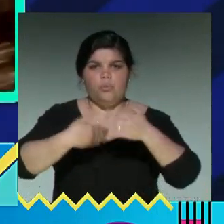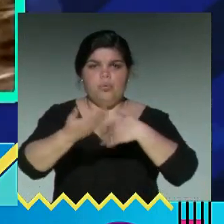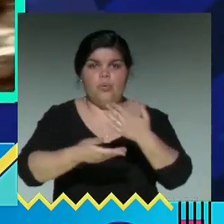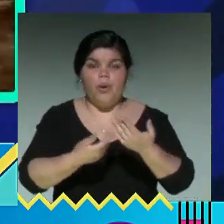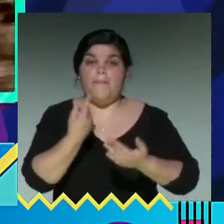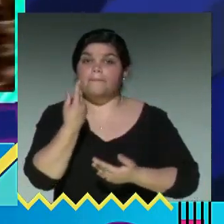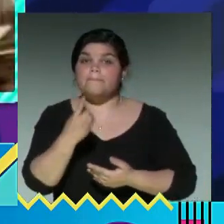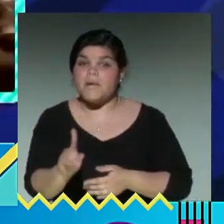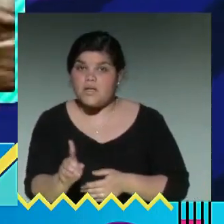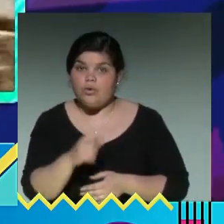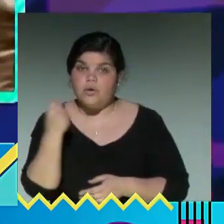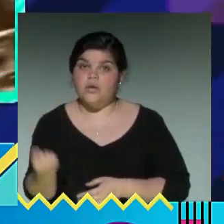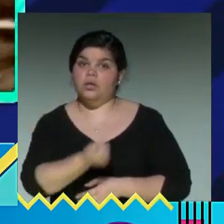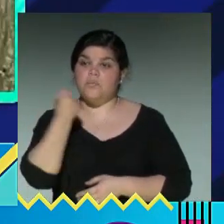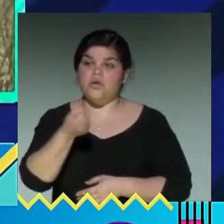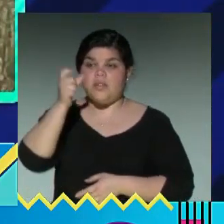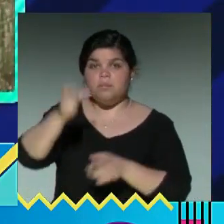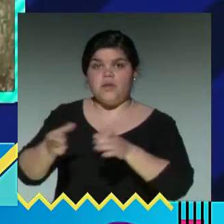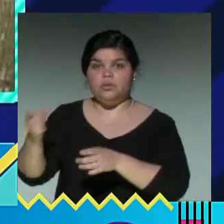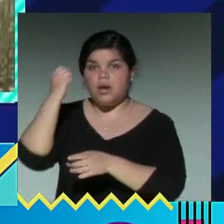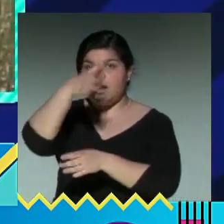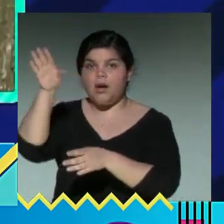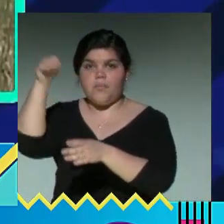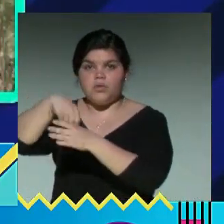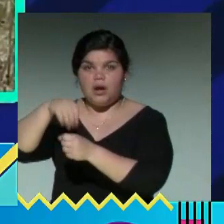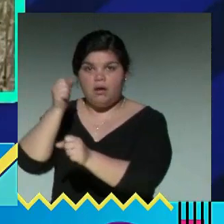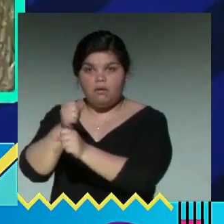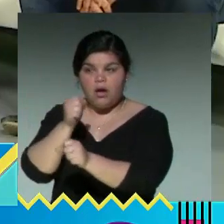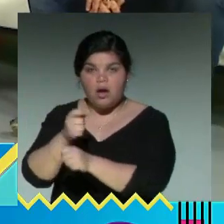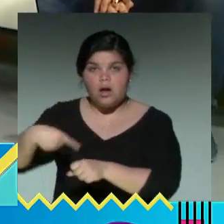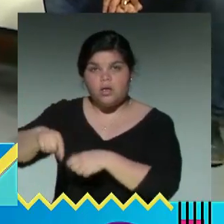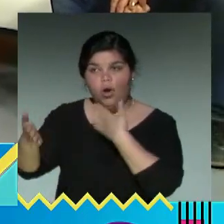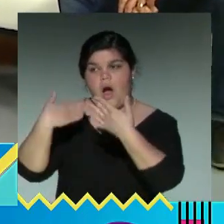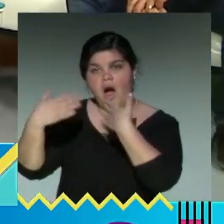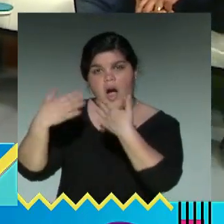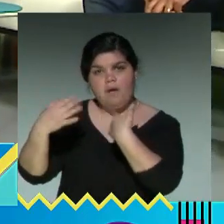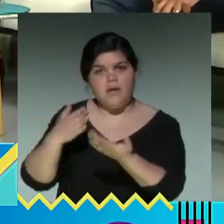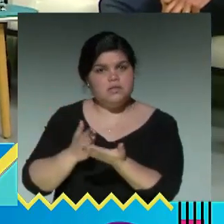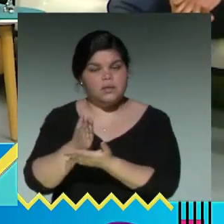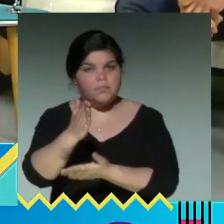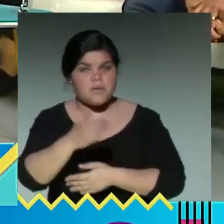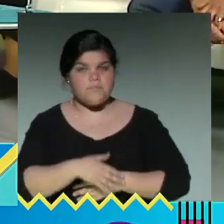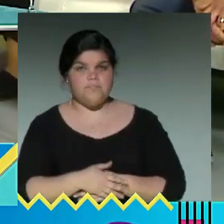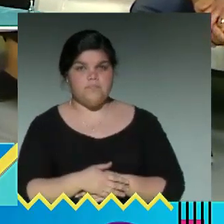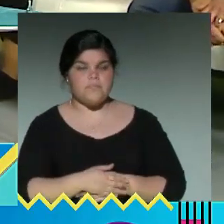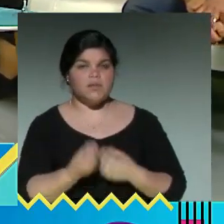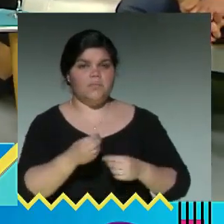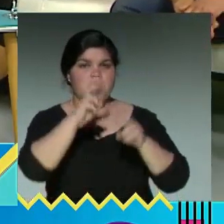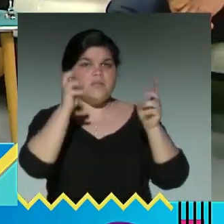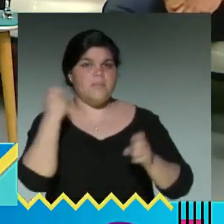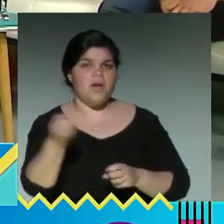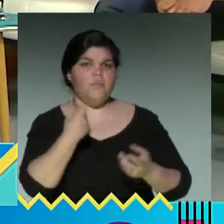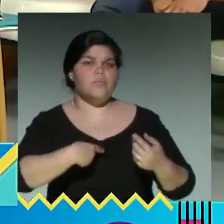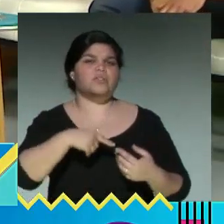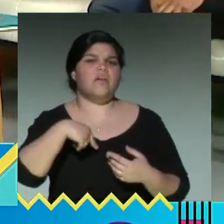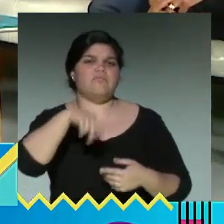con los productores. Bien, y entre los temas principales que nos vayamos a encontrar en las jornadas. Bueno, la